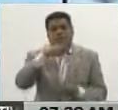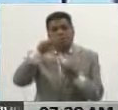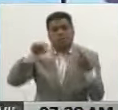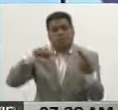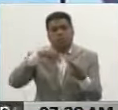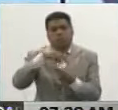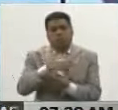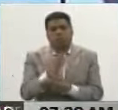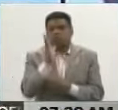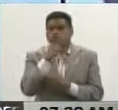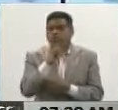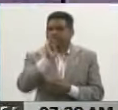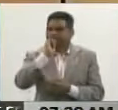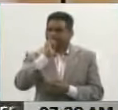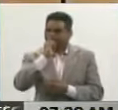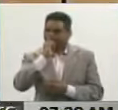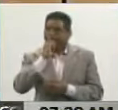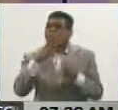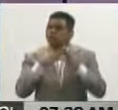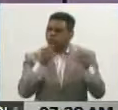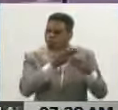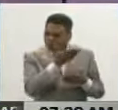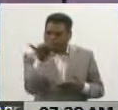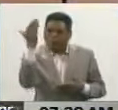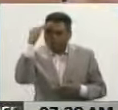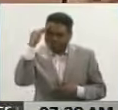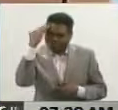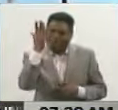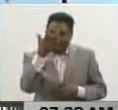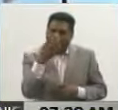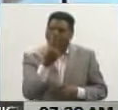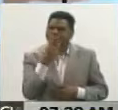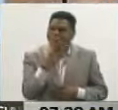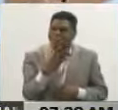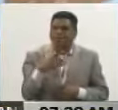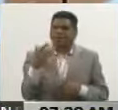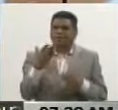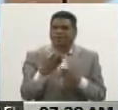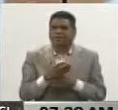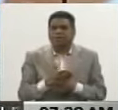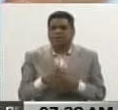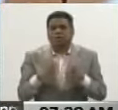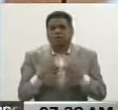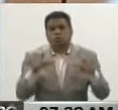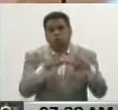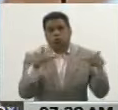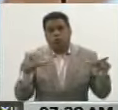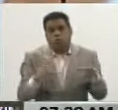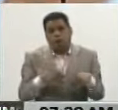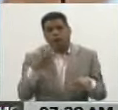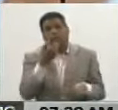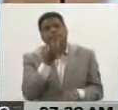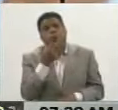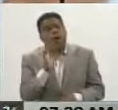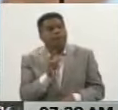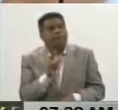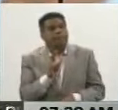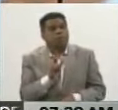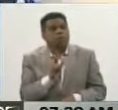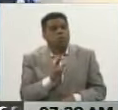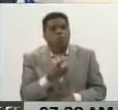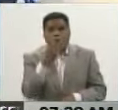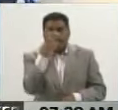no es secreto para nadie, se ha dignificado a todos los sectores, incluso en aquellos sectores más lejanos de las zonas populares, de las zonas urbanas, se